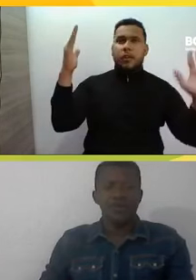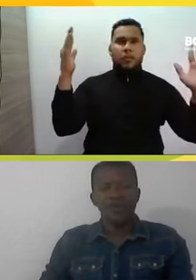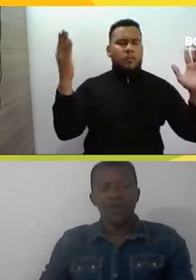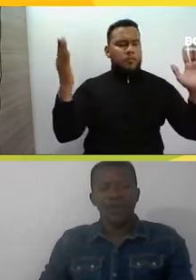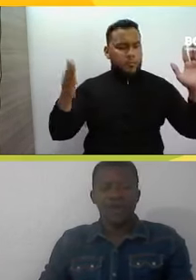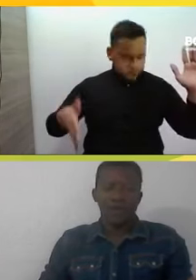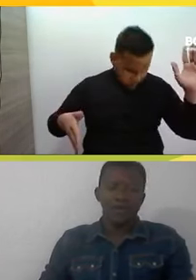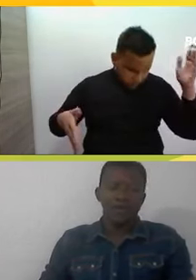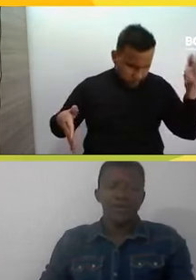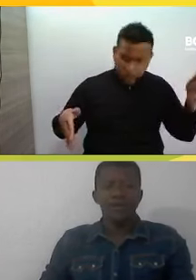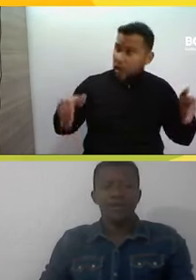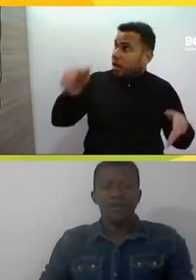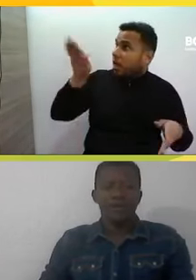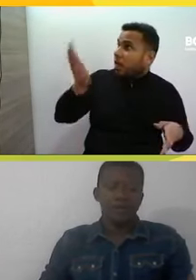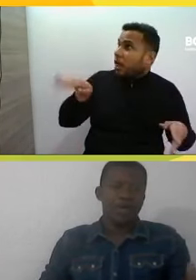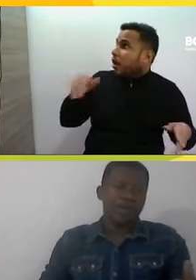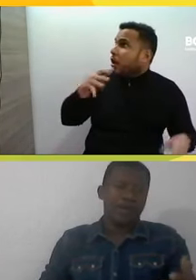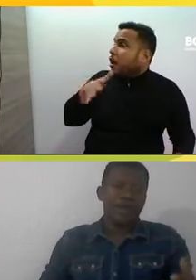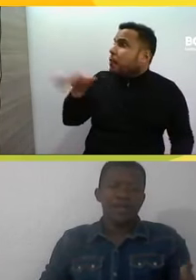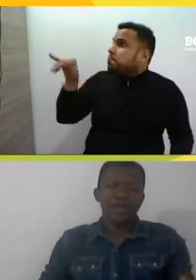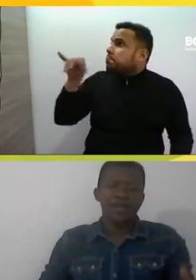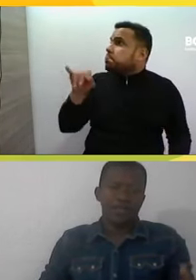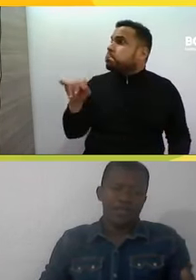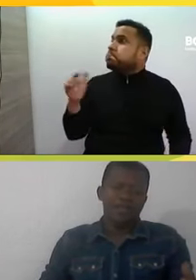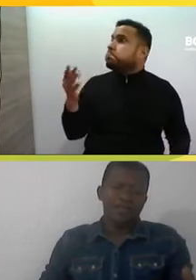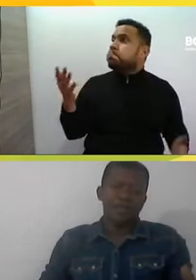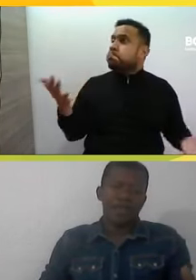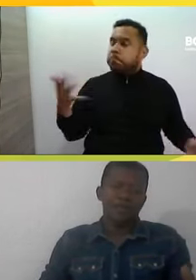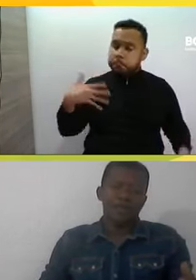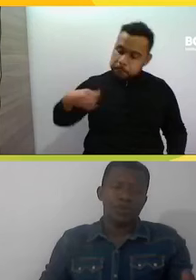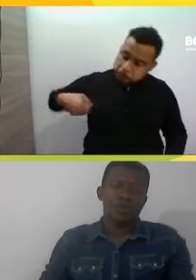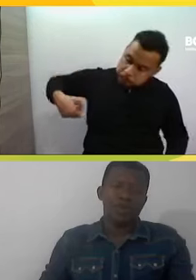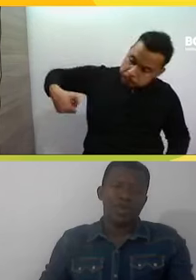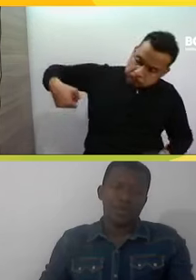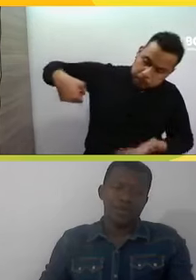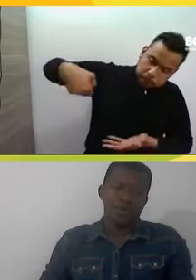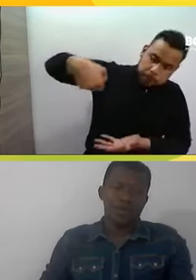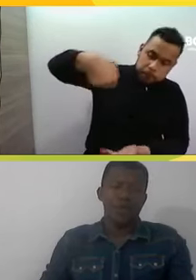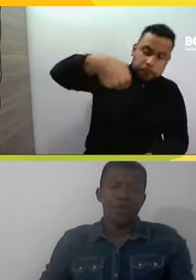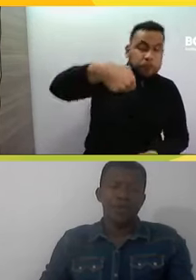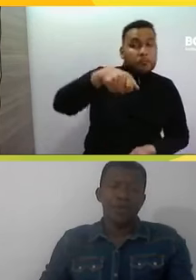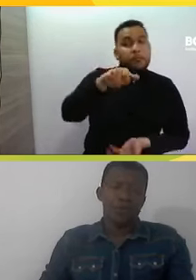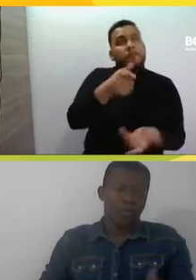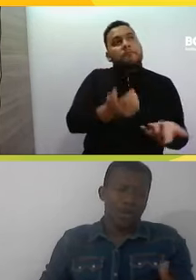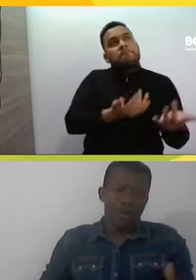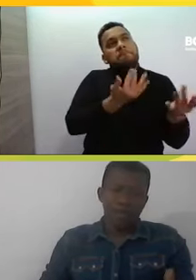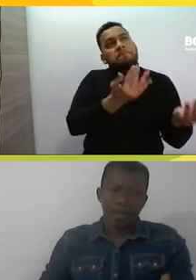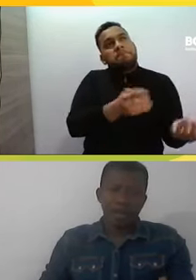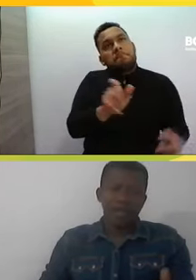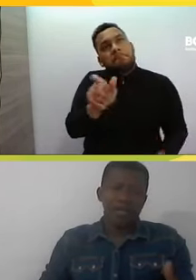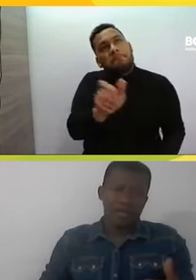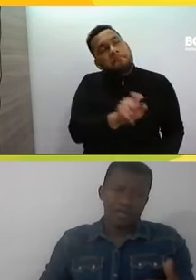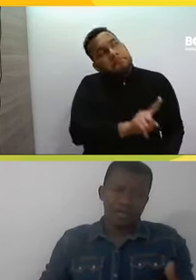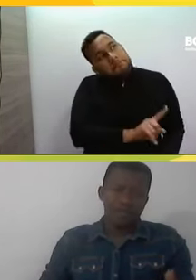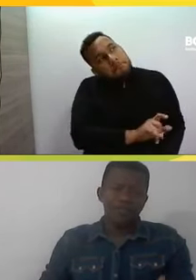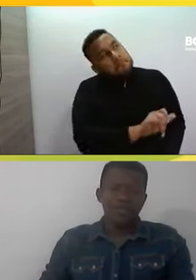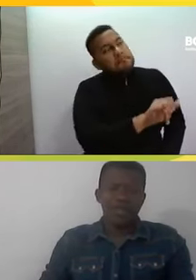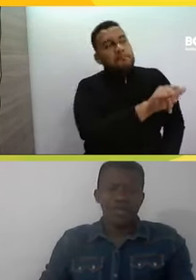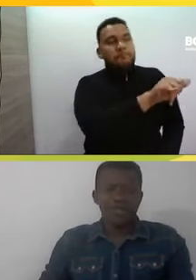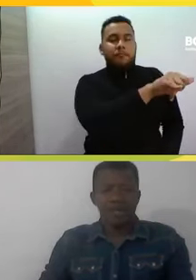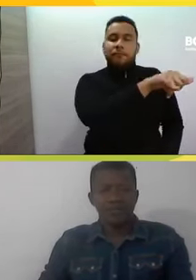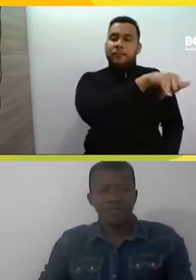lienzo. Ahí una maleta esperando un viajero, un almanaque